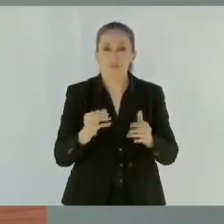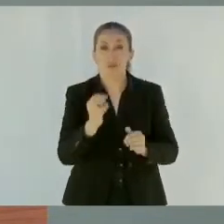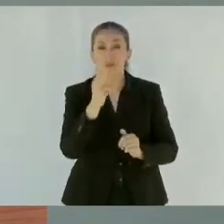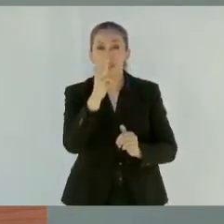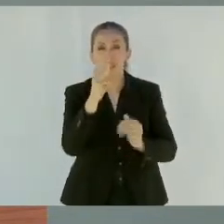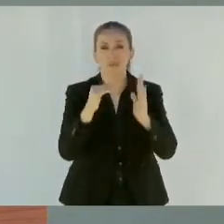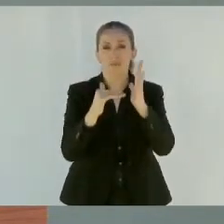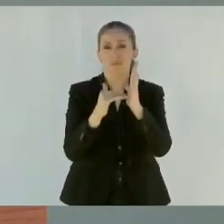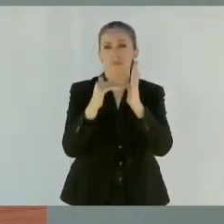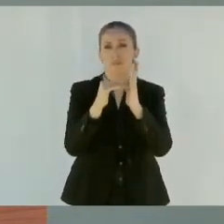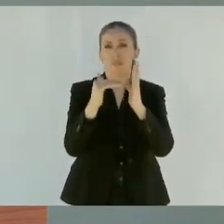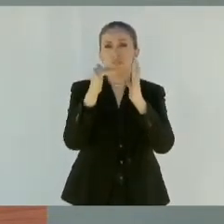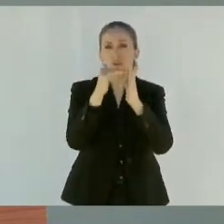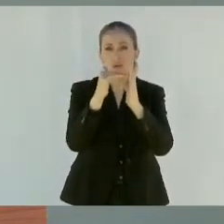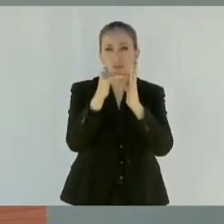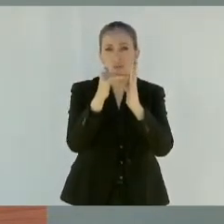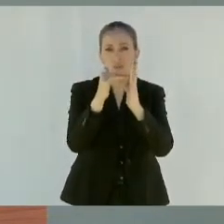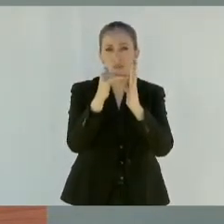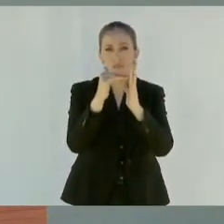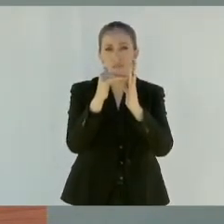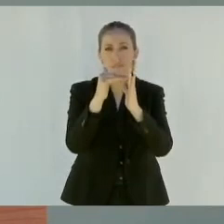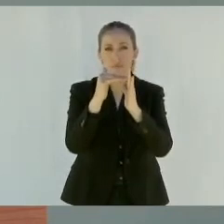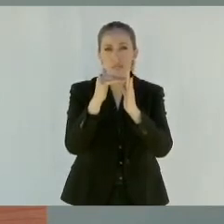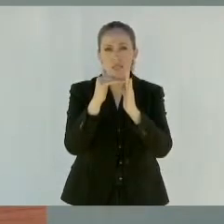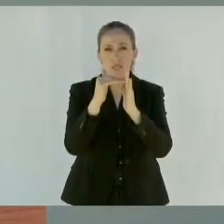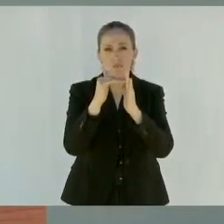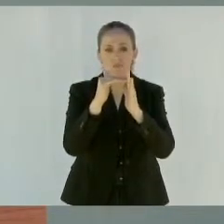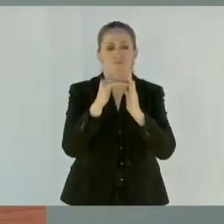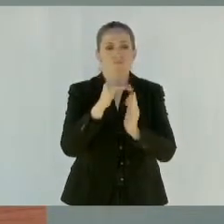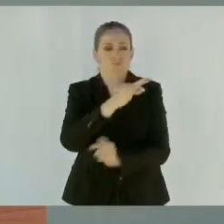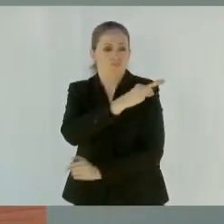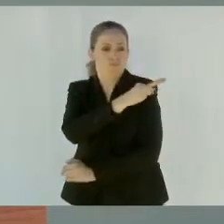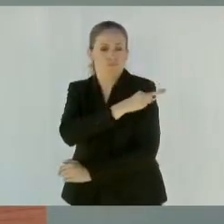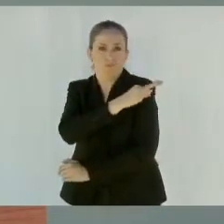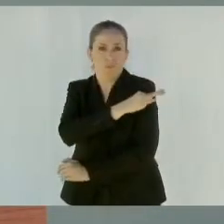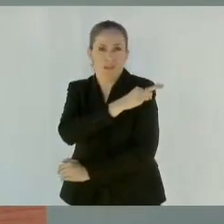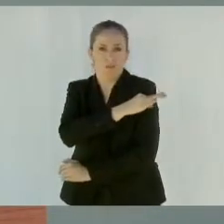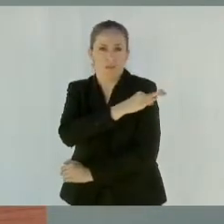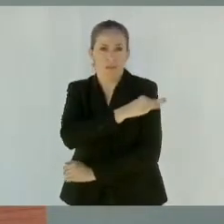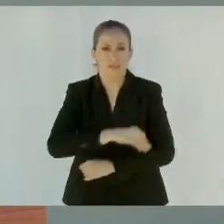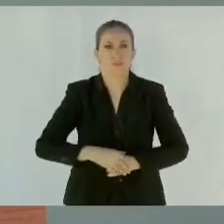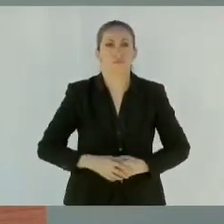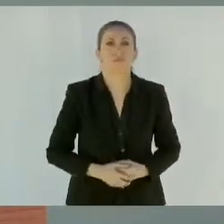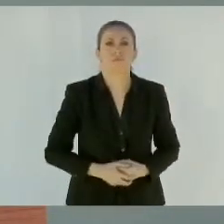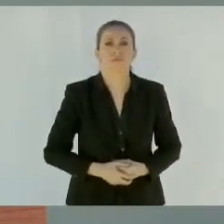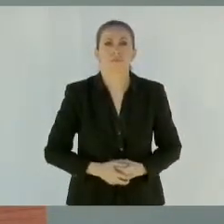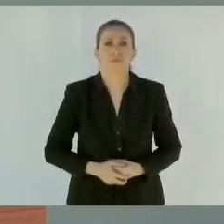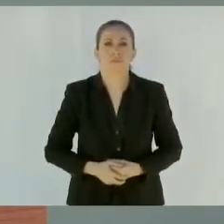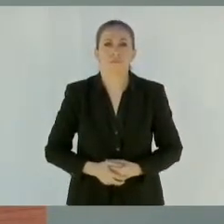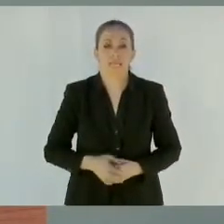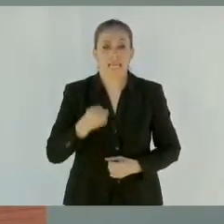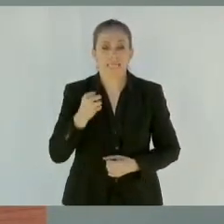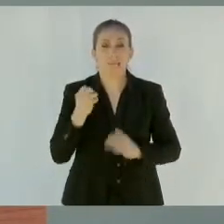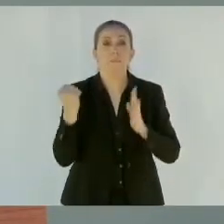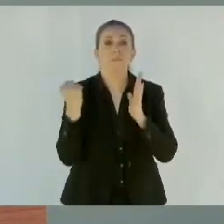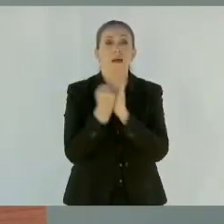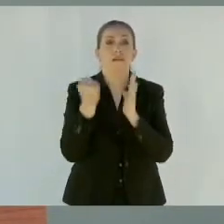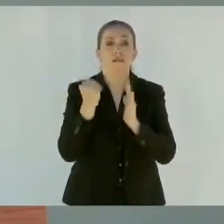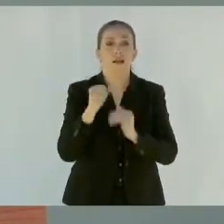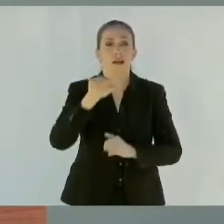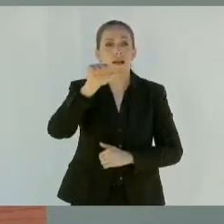millones de dosis disponibles de esta vacuna